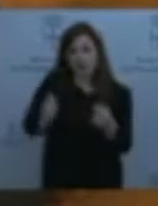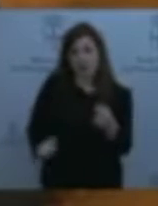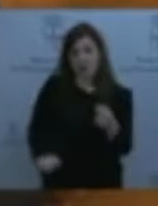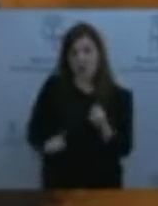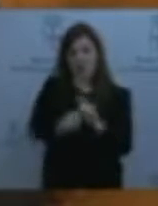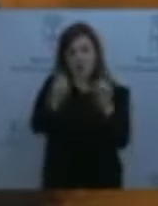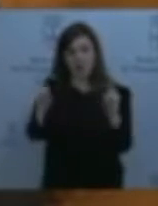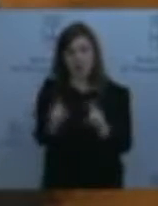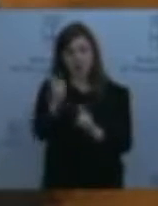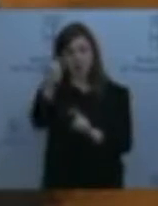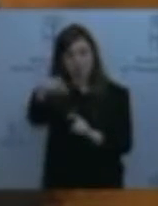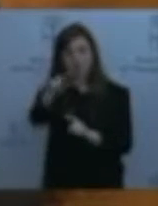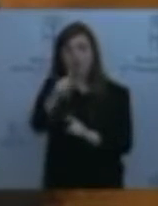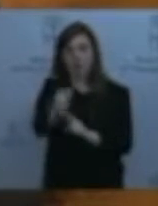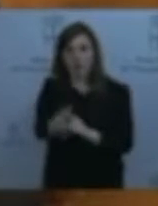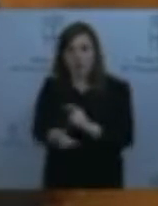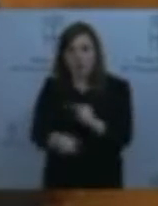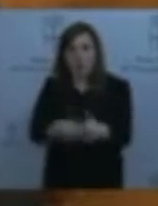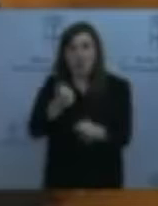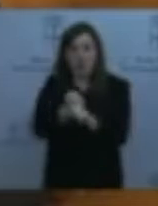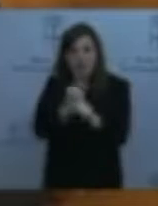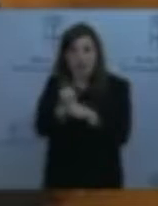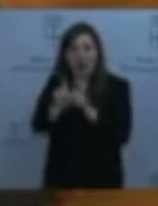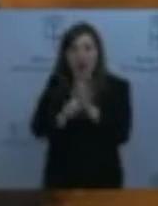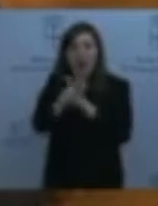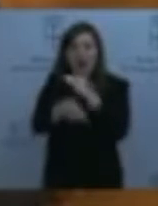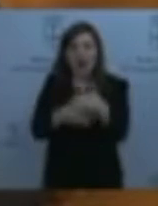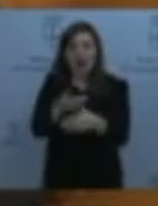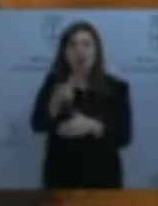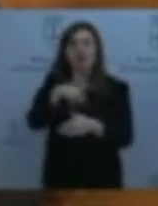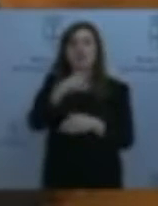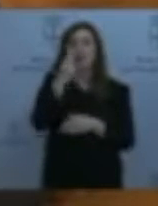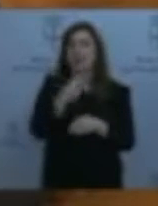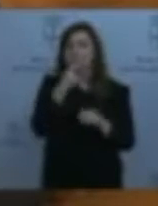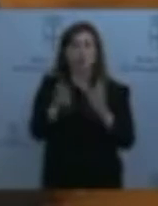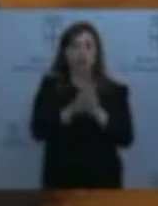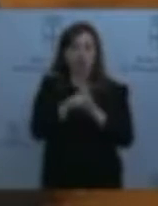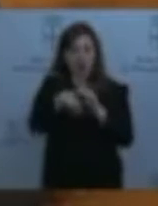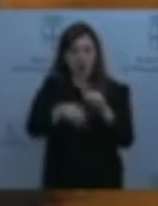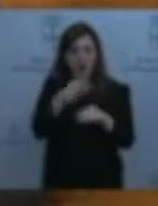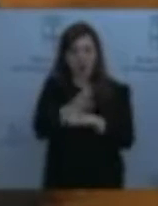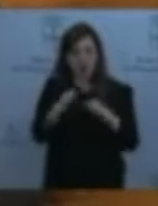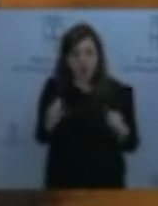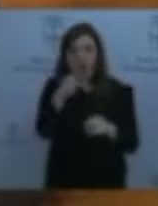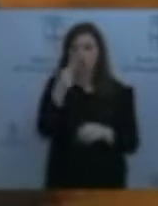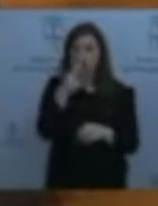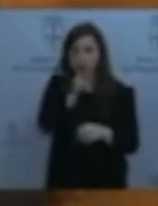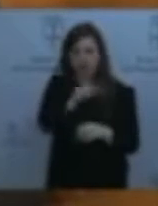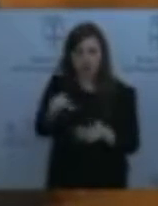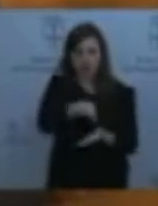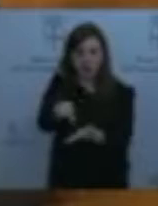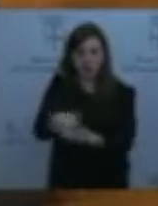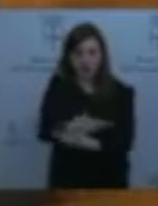vayan dando cada vez más pasos, seguiremos con nuestro compromiso en esta Cámara, con el compromiso con los ciudadanos y con